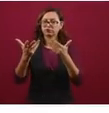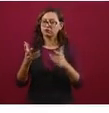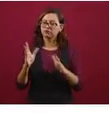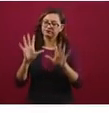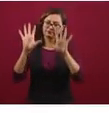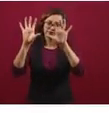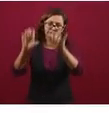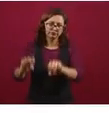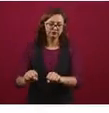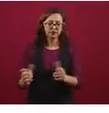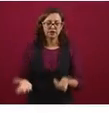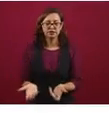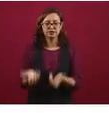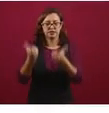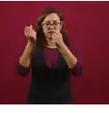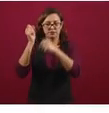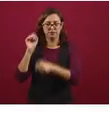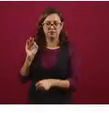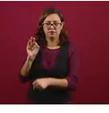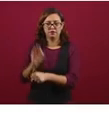fecha, merced a ese operativo,